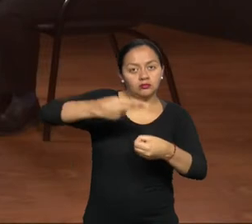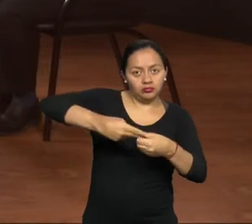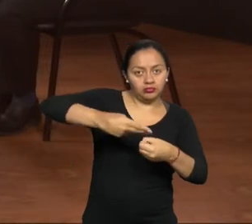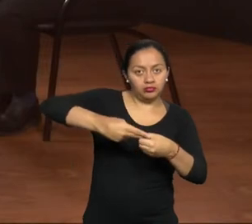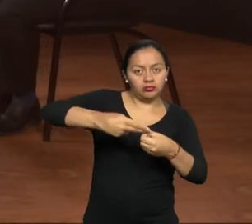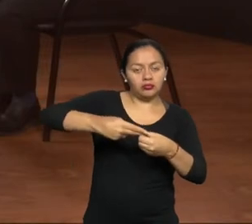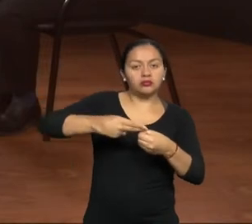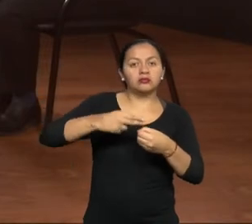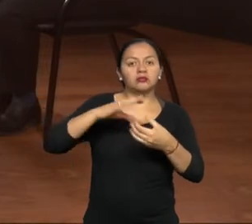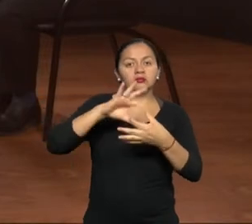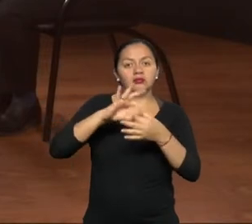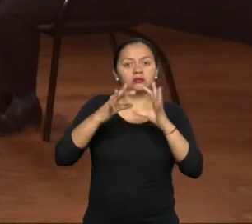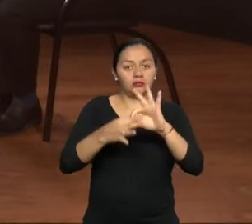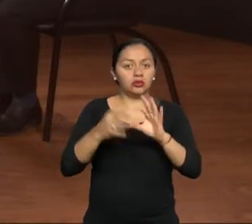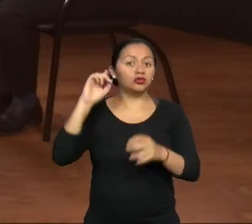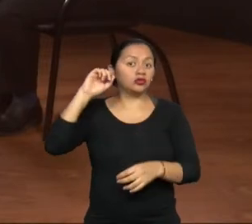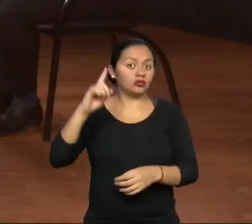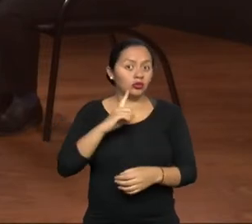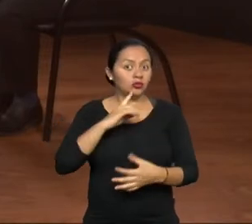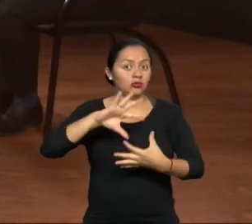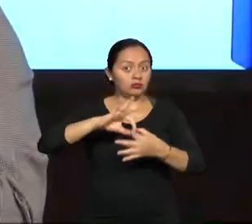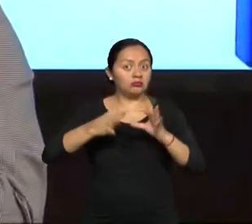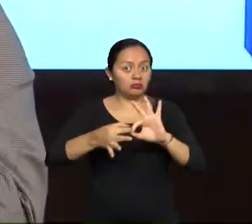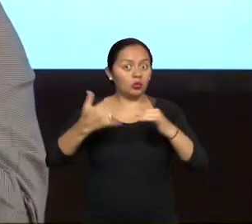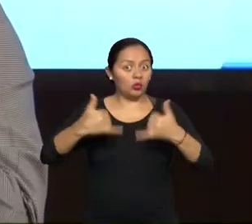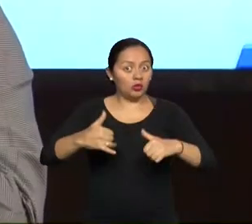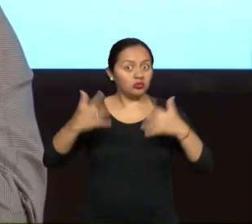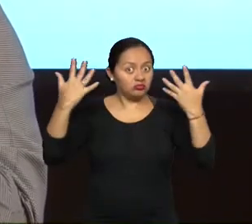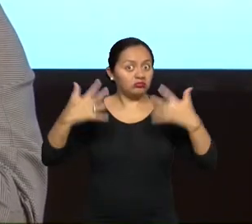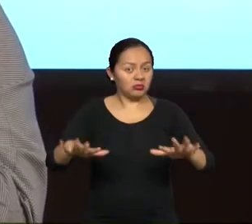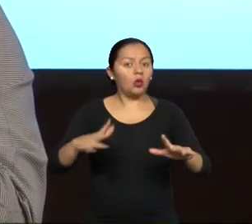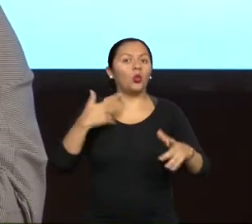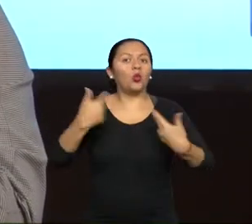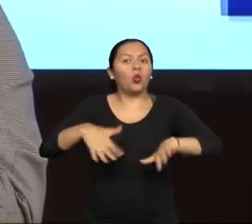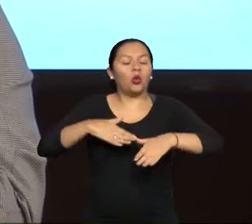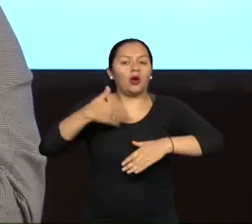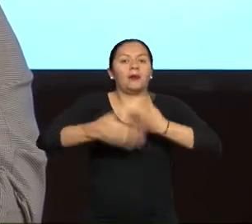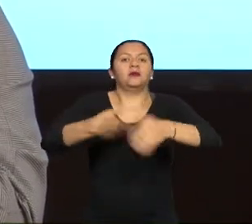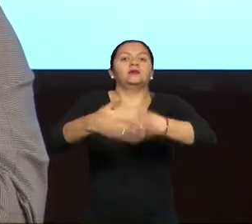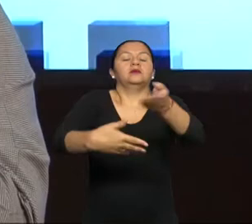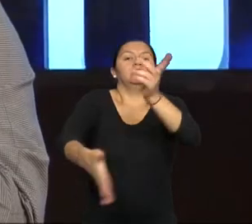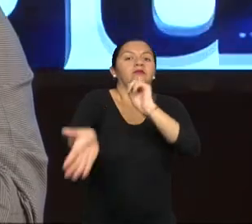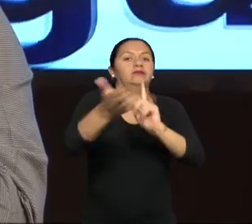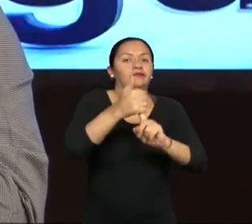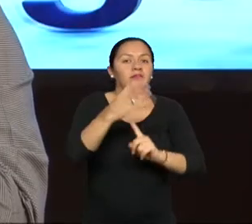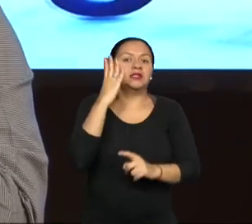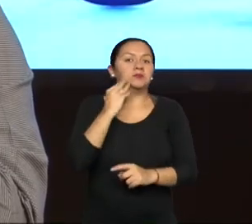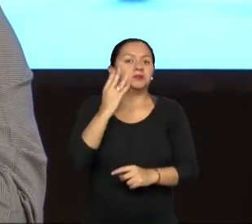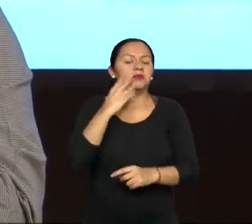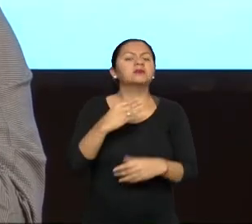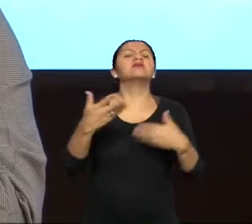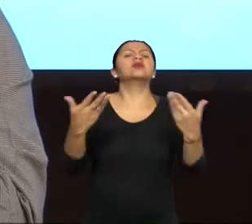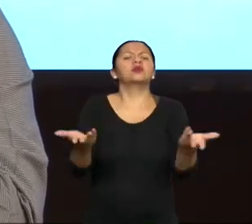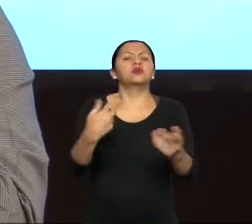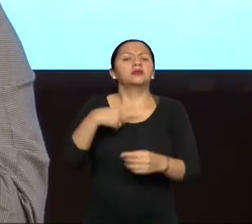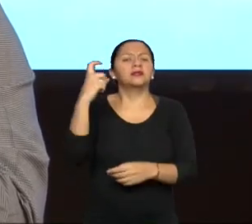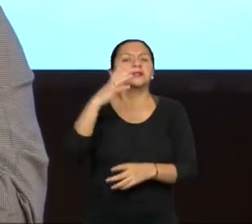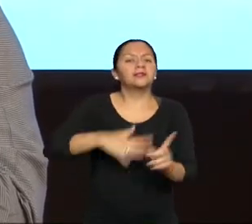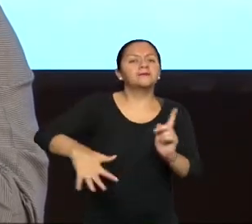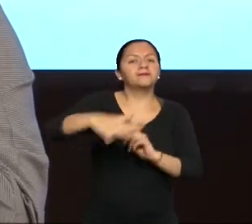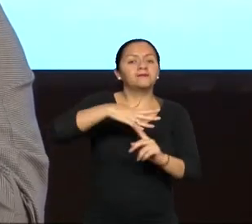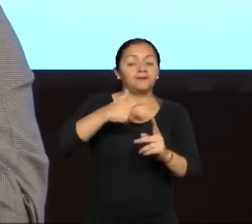Paralímpico y Sordo-Olimpico. Y eso es un alcance, es un avance donde se tiene experiencias. ¿Qué crees que más se necesita?